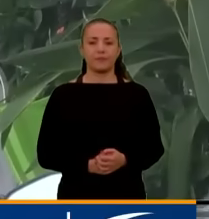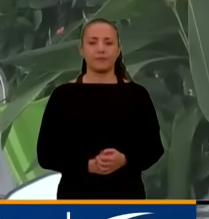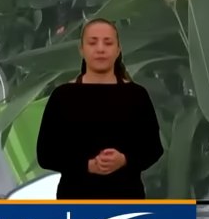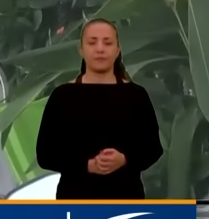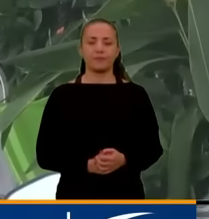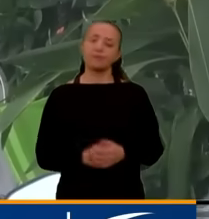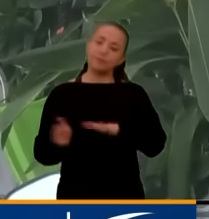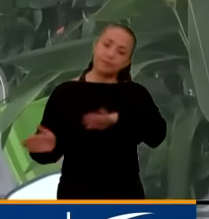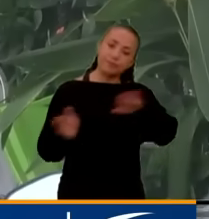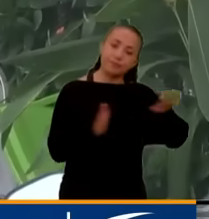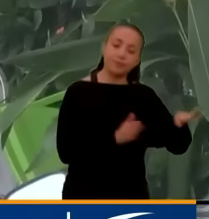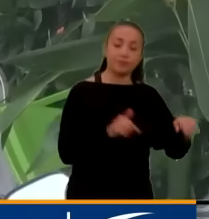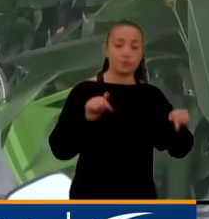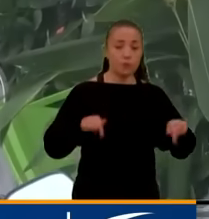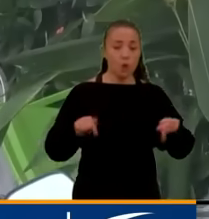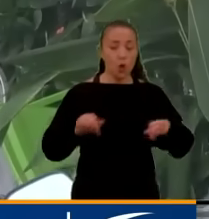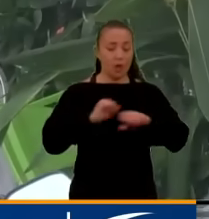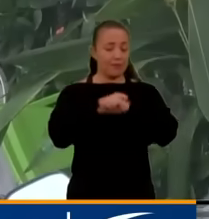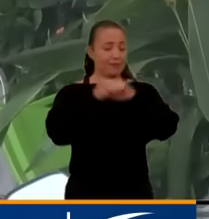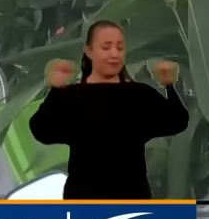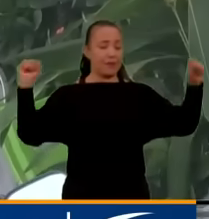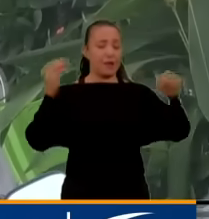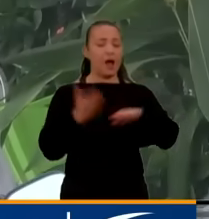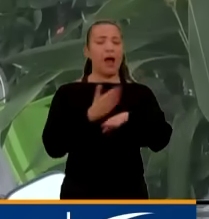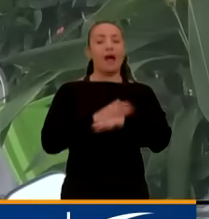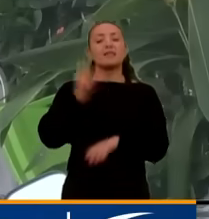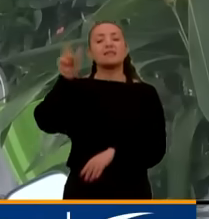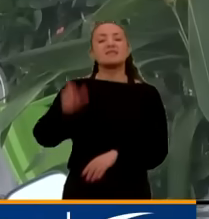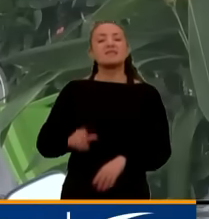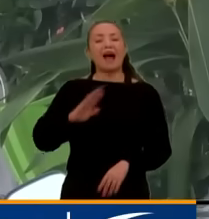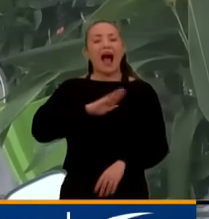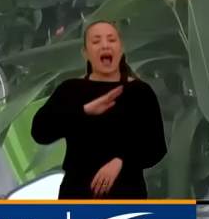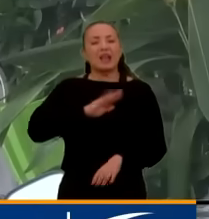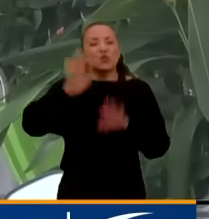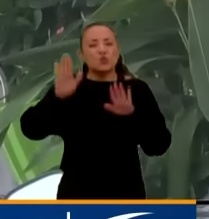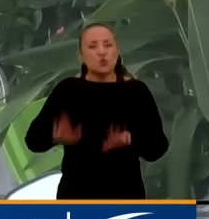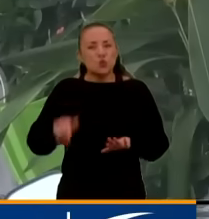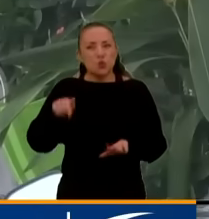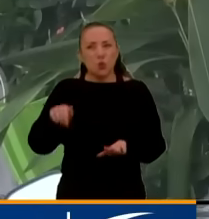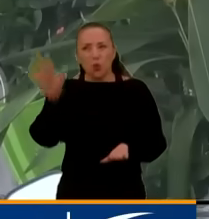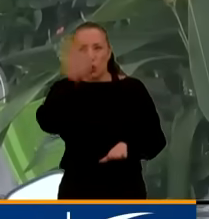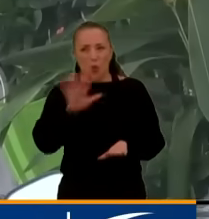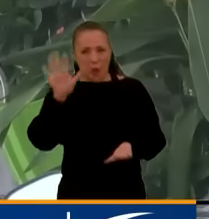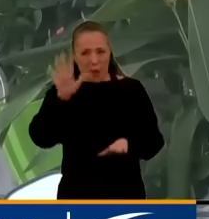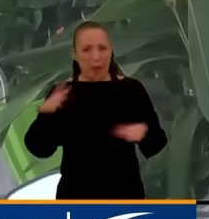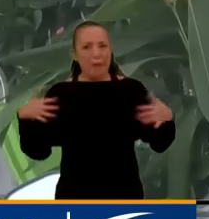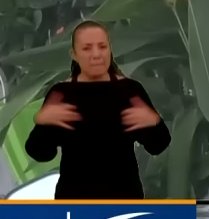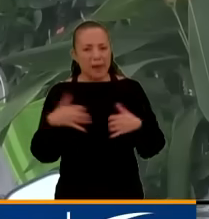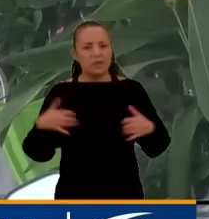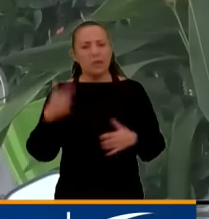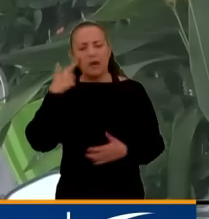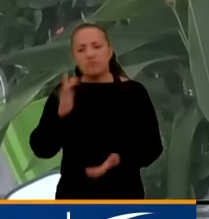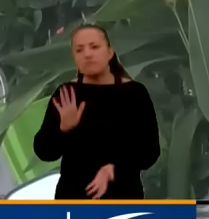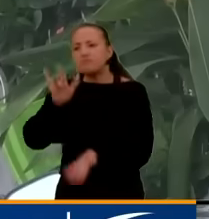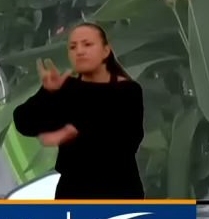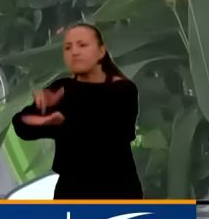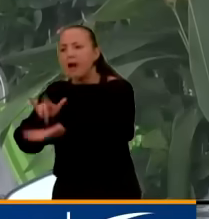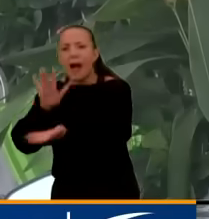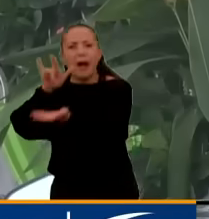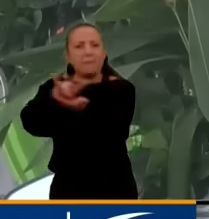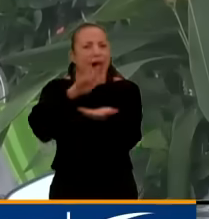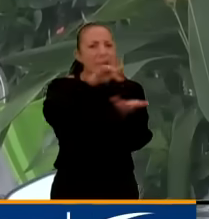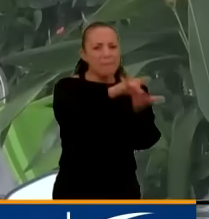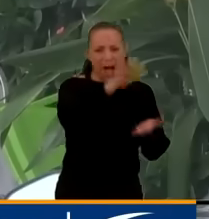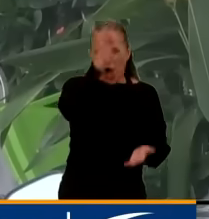Y hoy, desde bien temprano, el alcalde de Valledupar, Ernesto Orozco, hizo un recorrido por los diferentes centros asistenciales donde